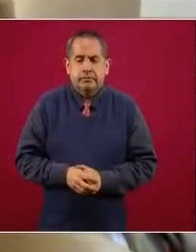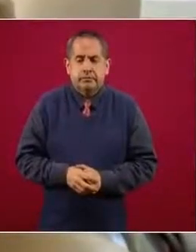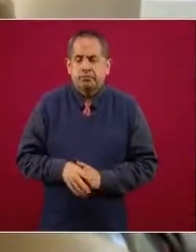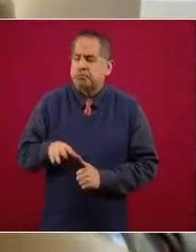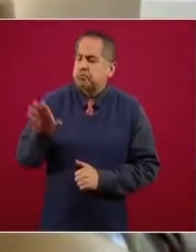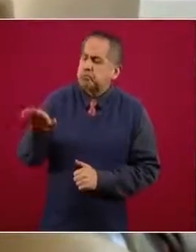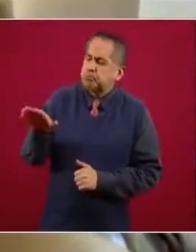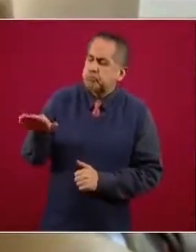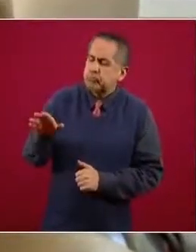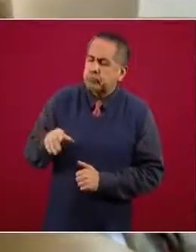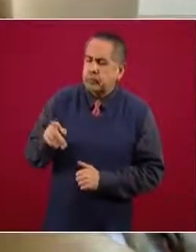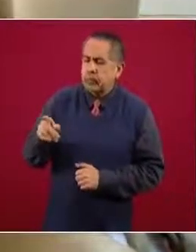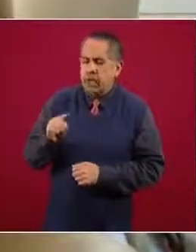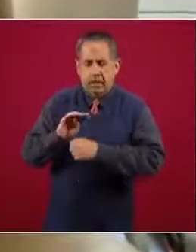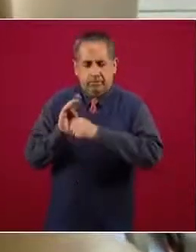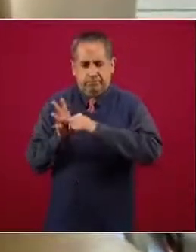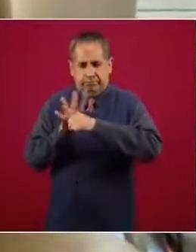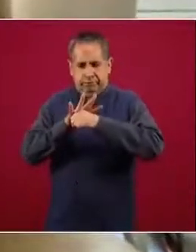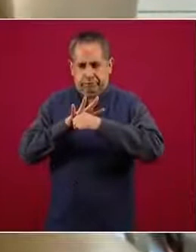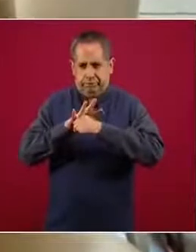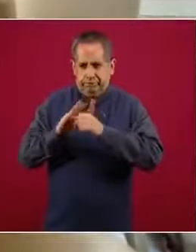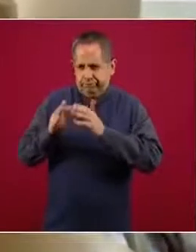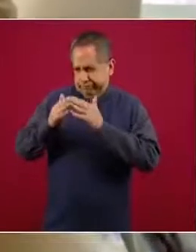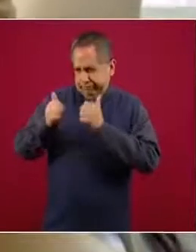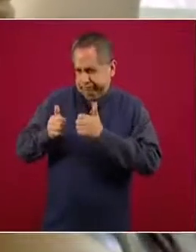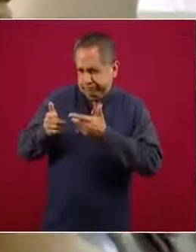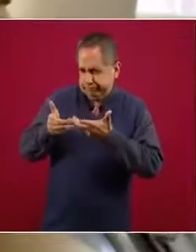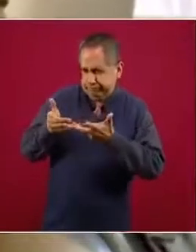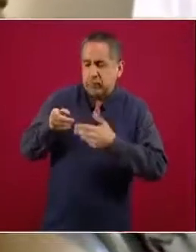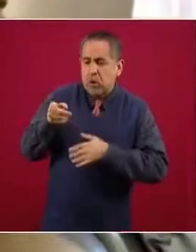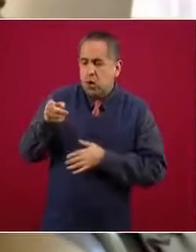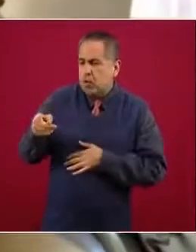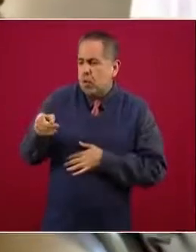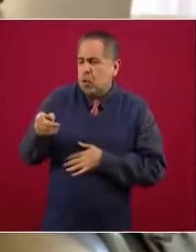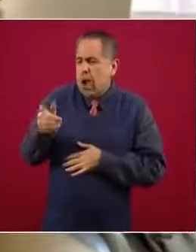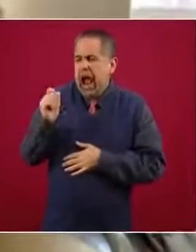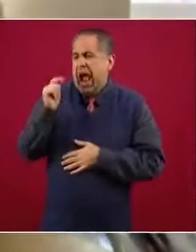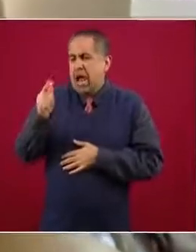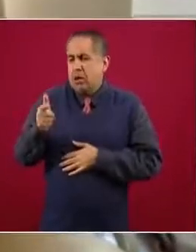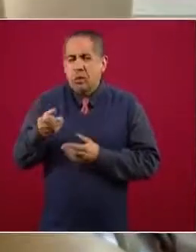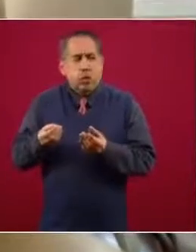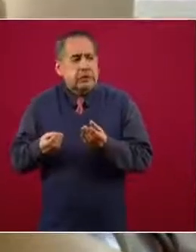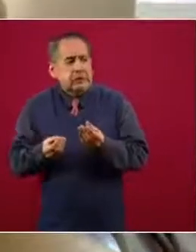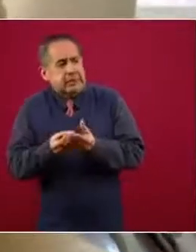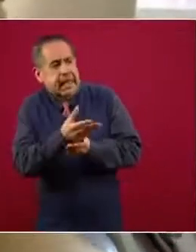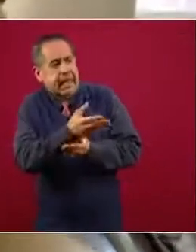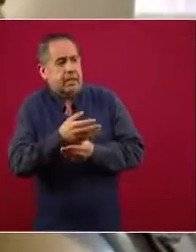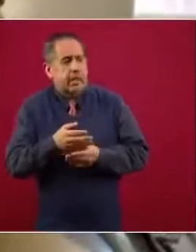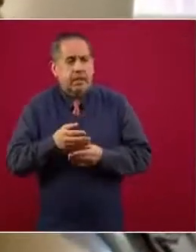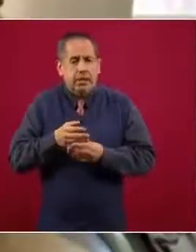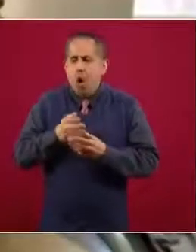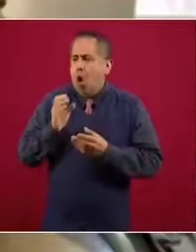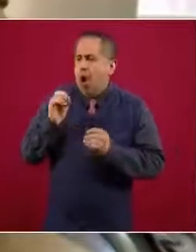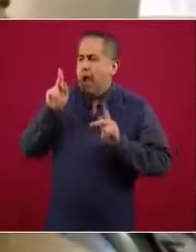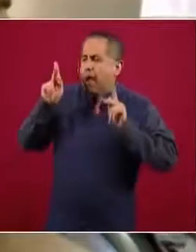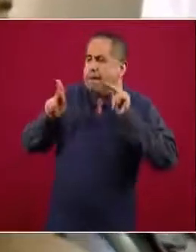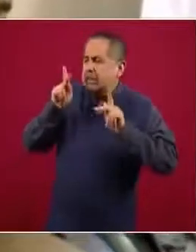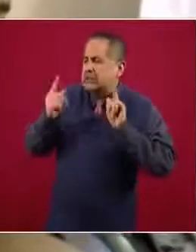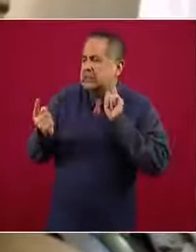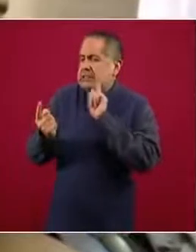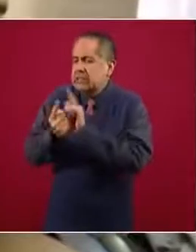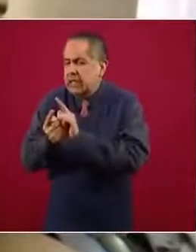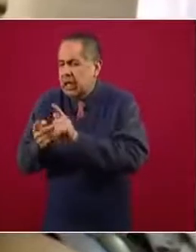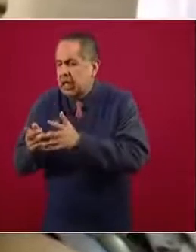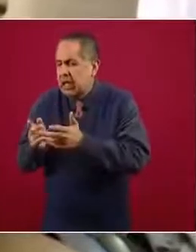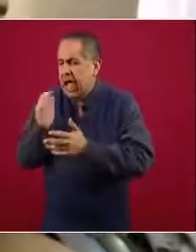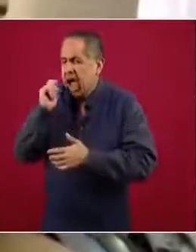Durante la epidemia, ¿usted salía, recibía visitas? No, desde